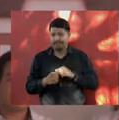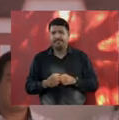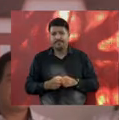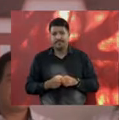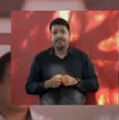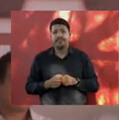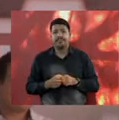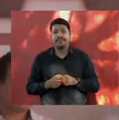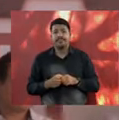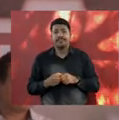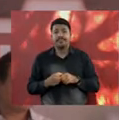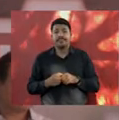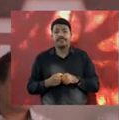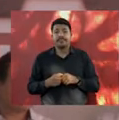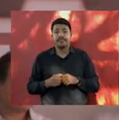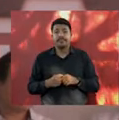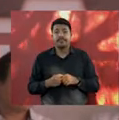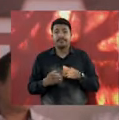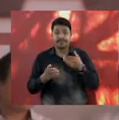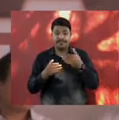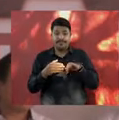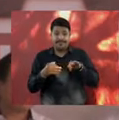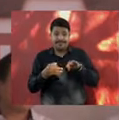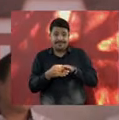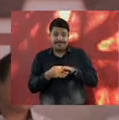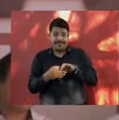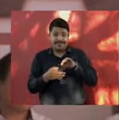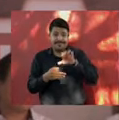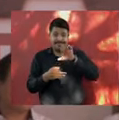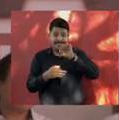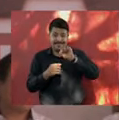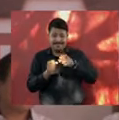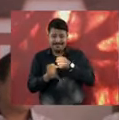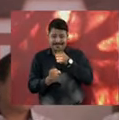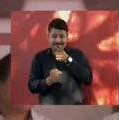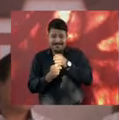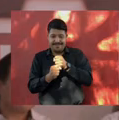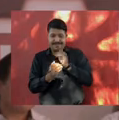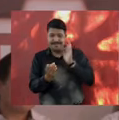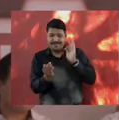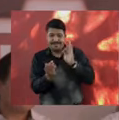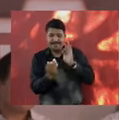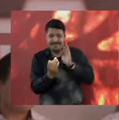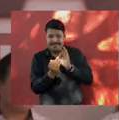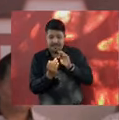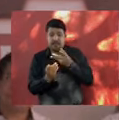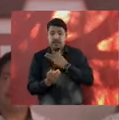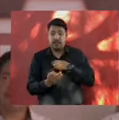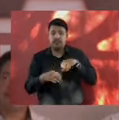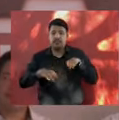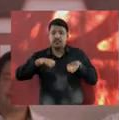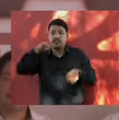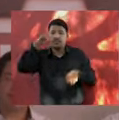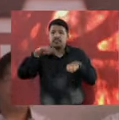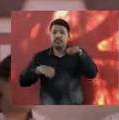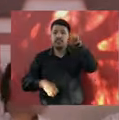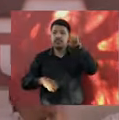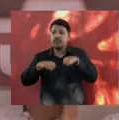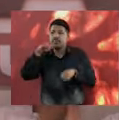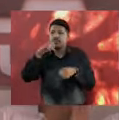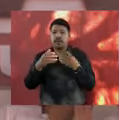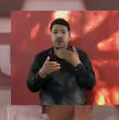Llegamos a los 60 años. Ya los hijos son grandes. ¿Y ahora quién